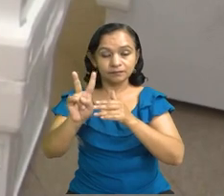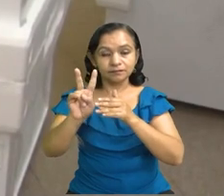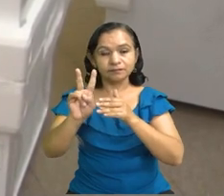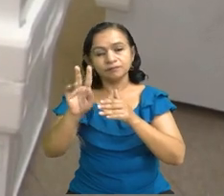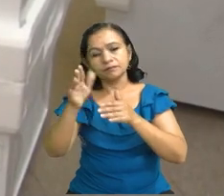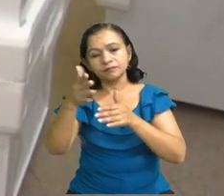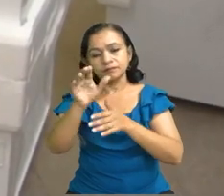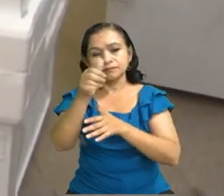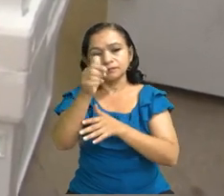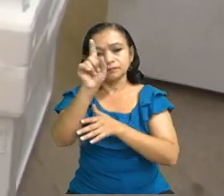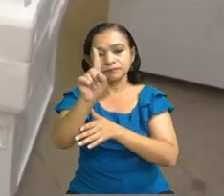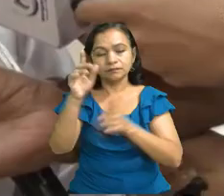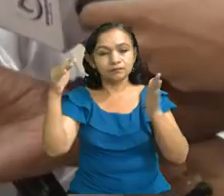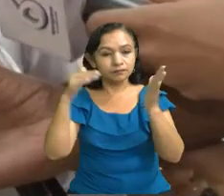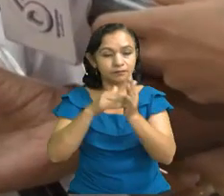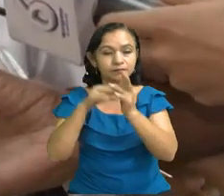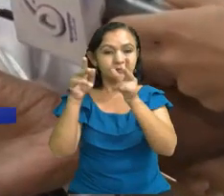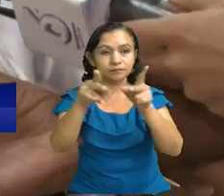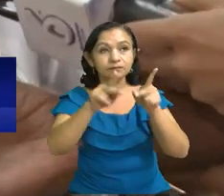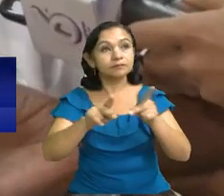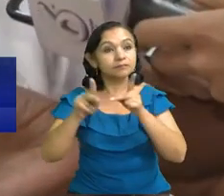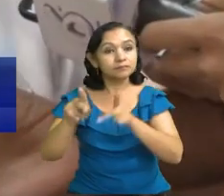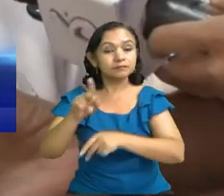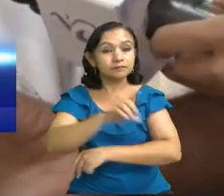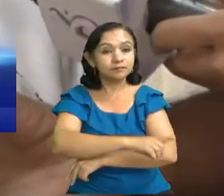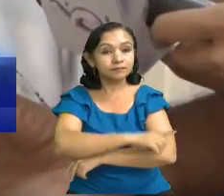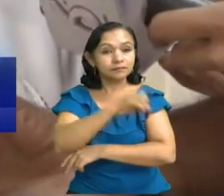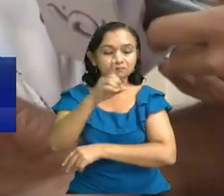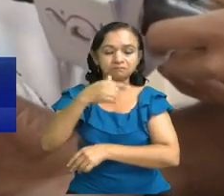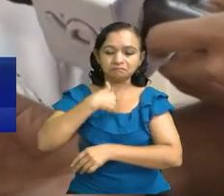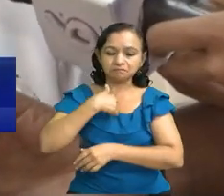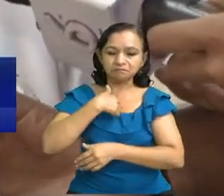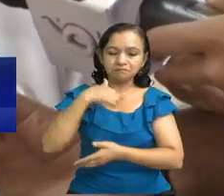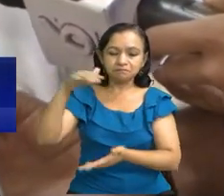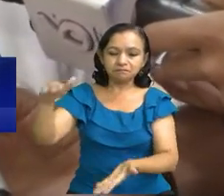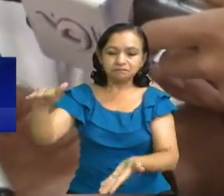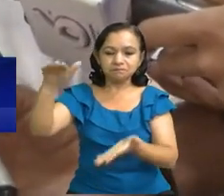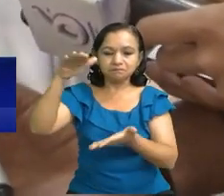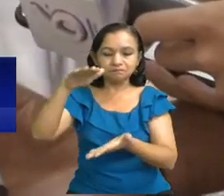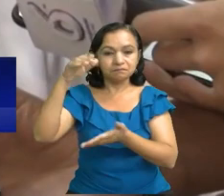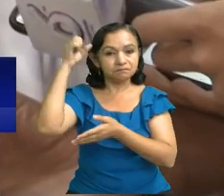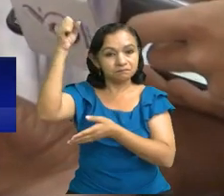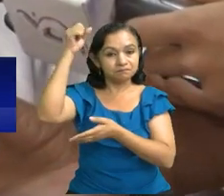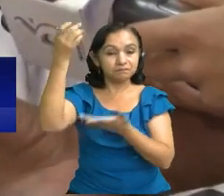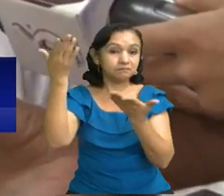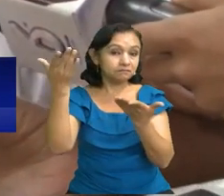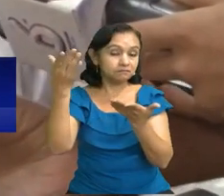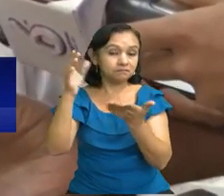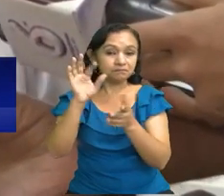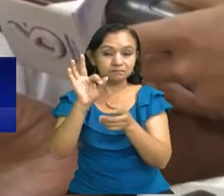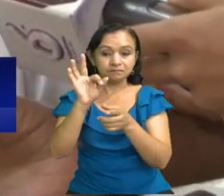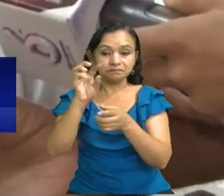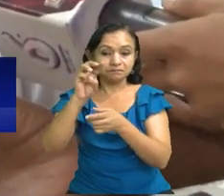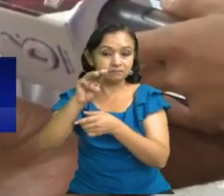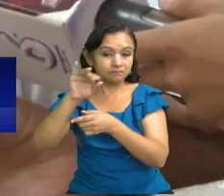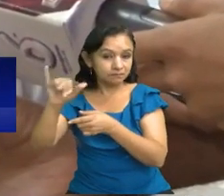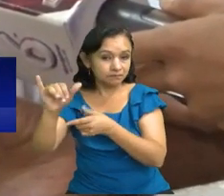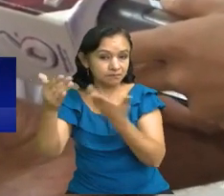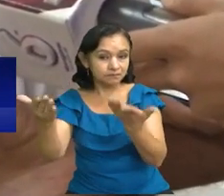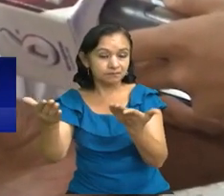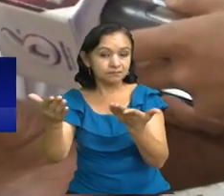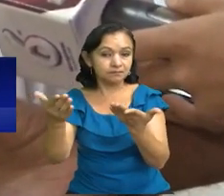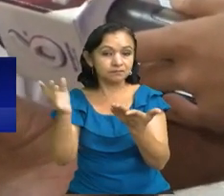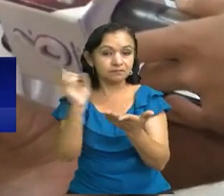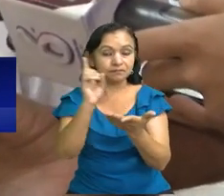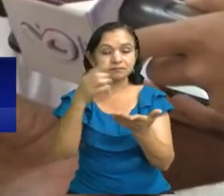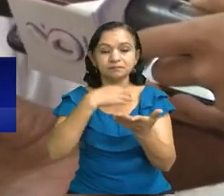habitacional de 61 mil personas. El día de hoy fui beneficiada con uno de los premios que nos ha otorgado el Fondo Mundial, donde nosotros vamos